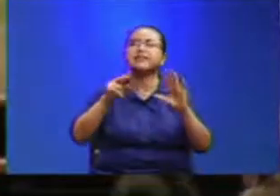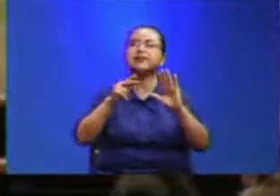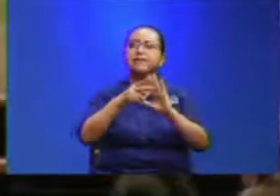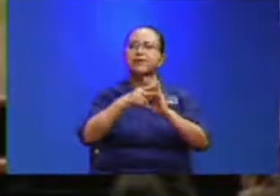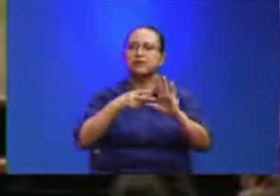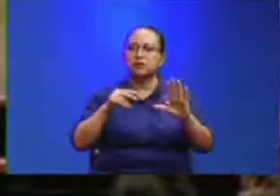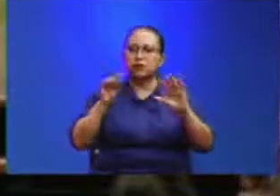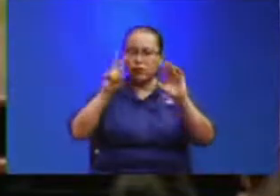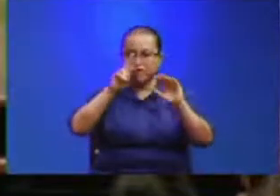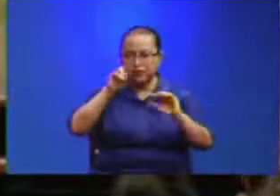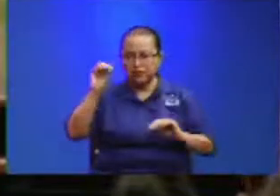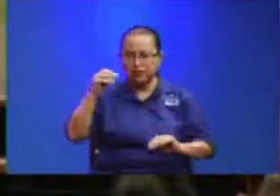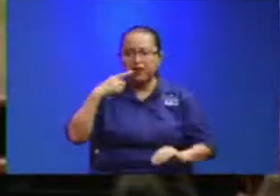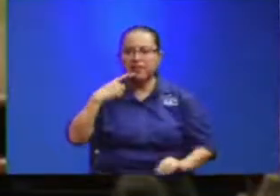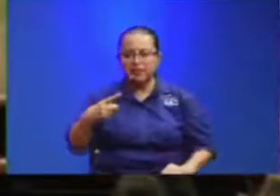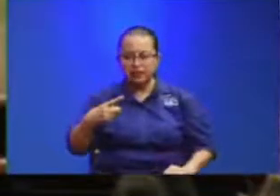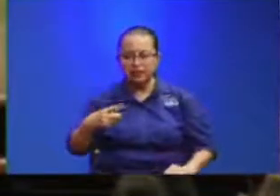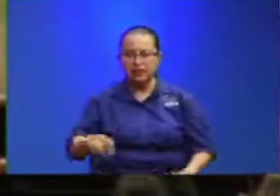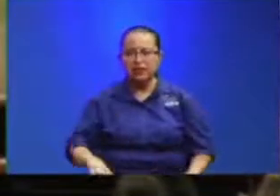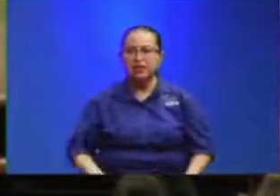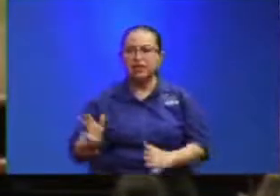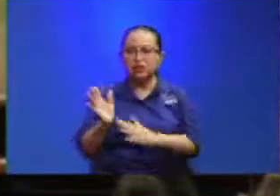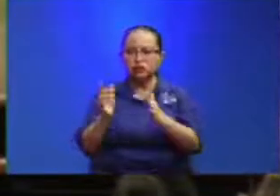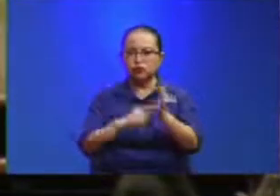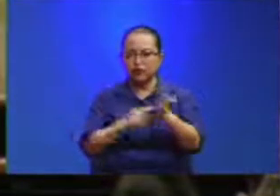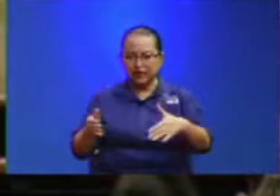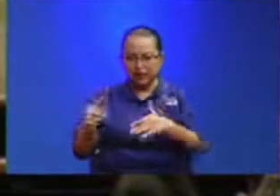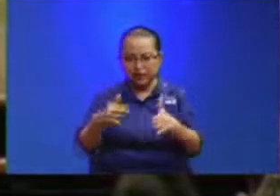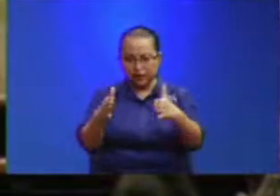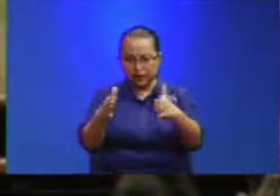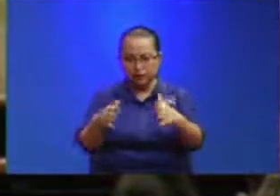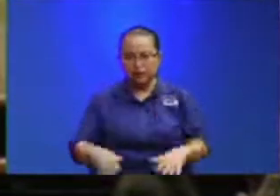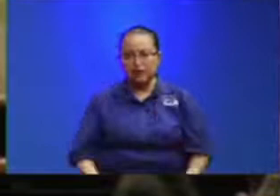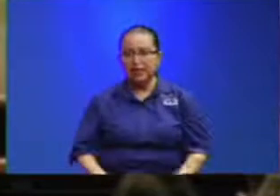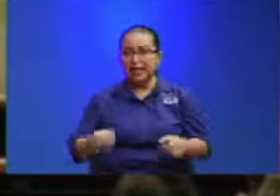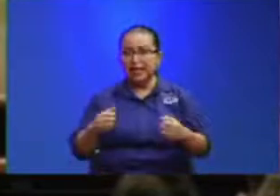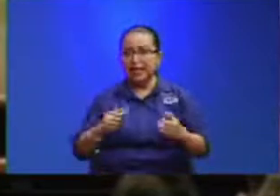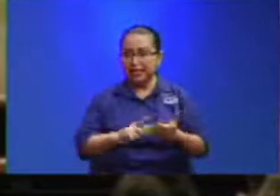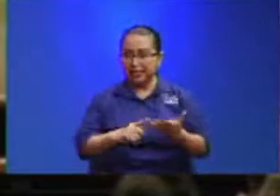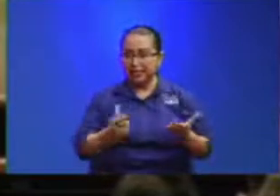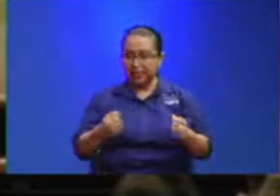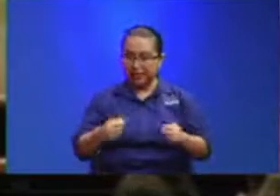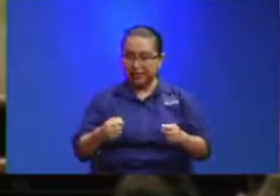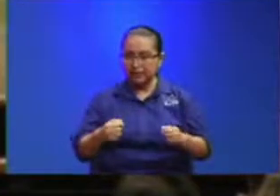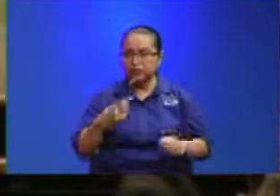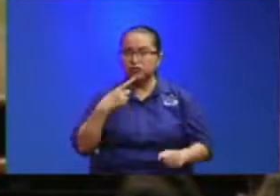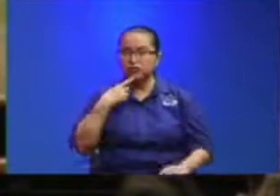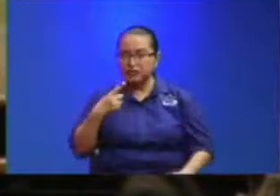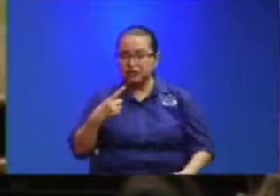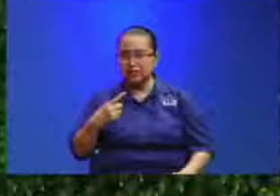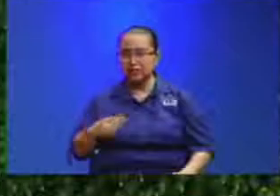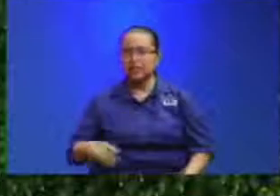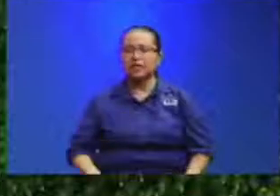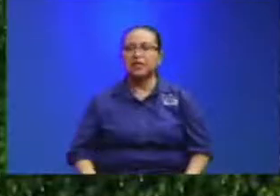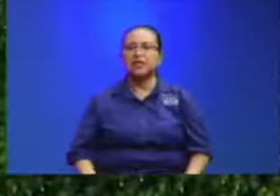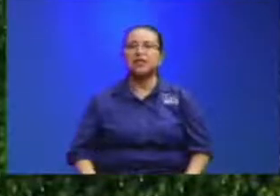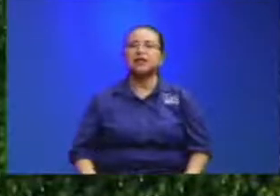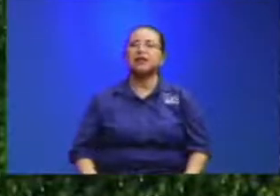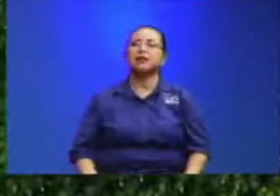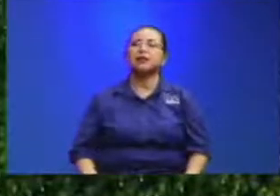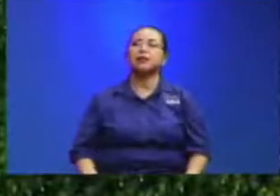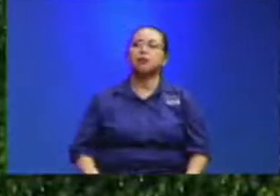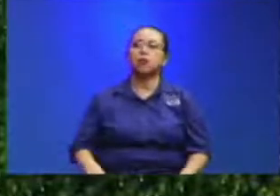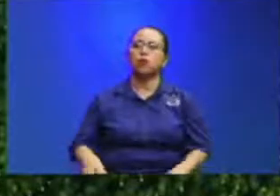empezamos a ver en el libro de los hechos nos damos cuenta que surge un movimiento que todos le llamaban el camino